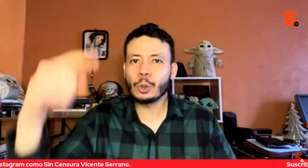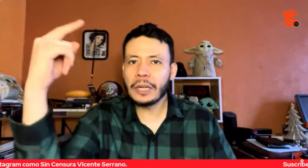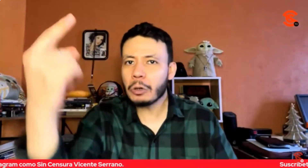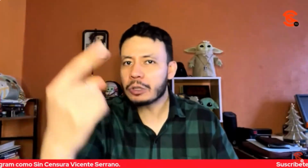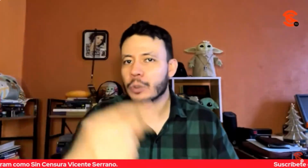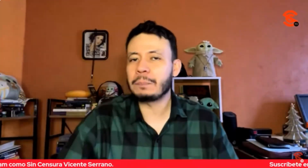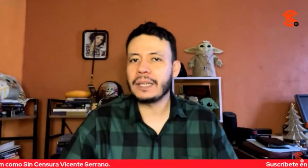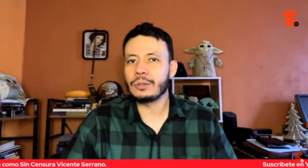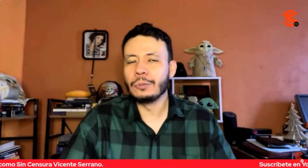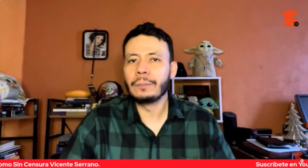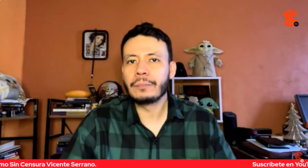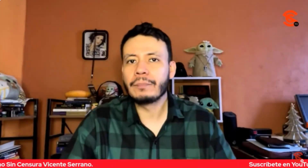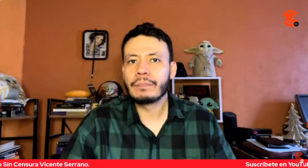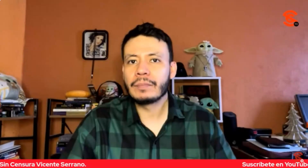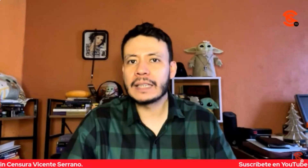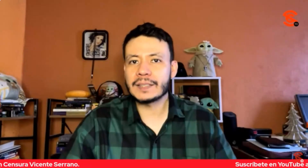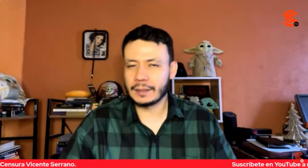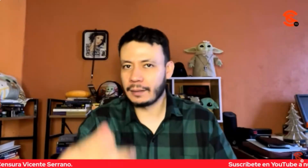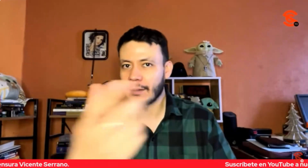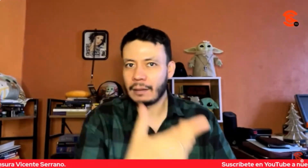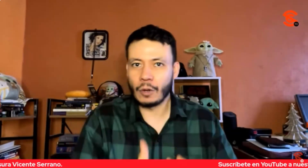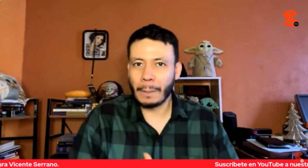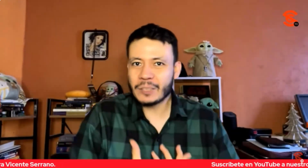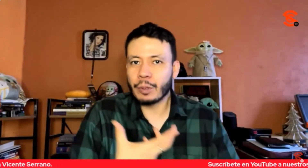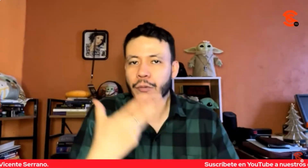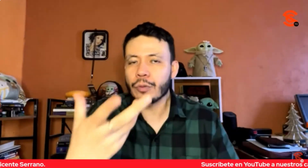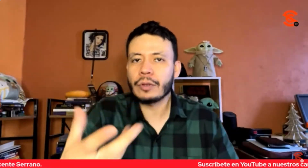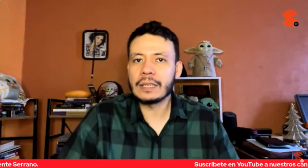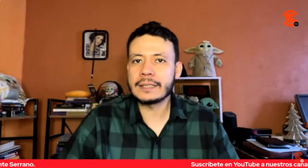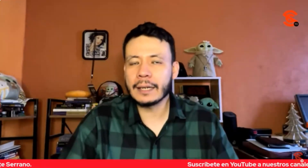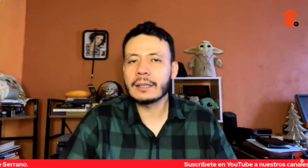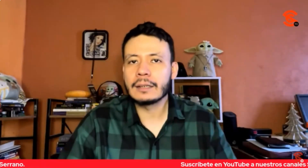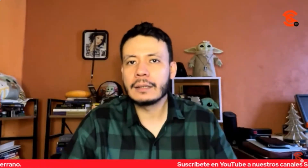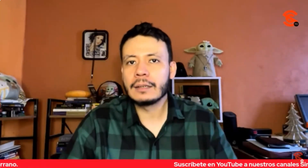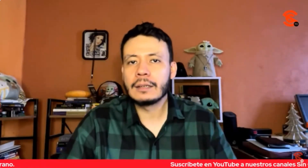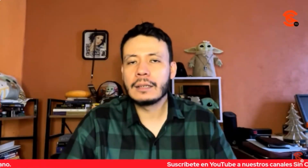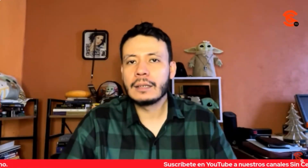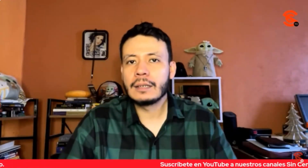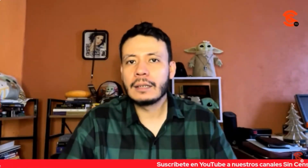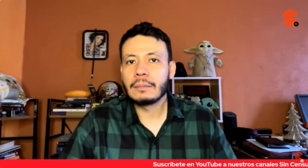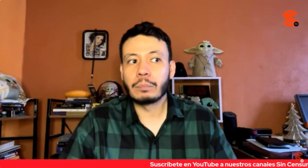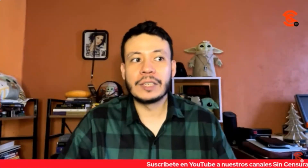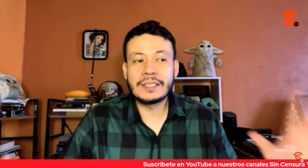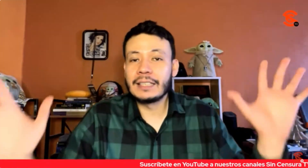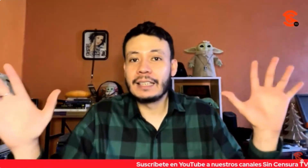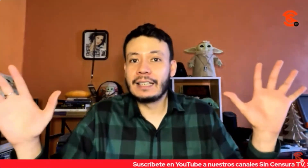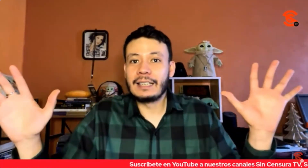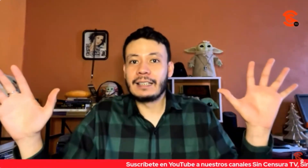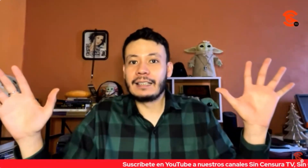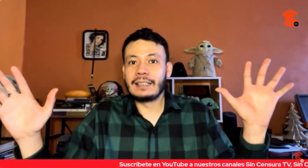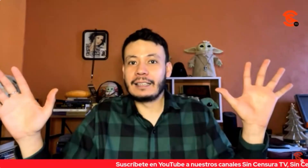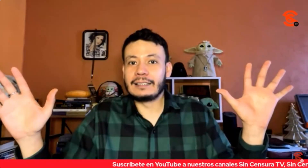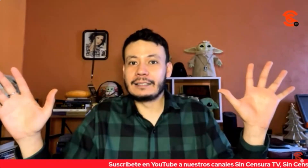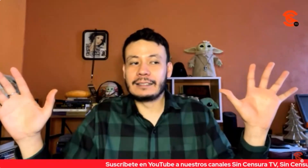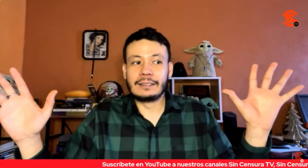al destruirlo en su espíritu, que es lo más profundo del ser, pues